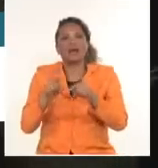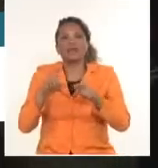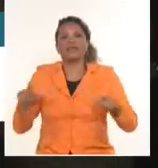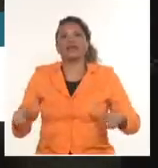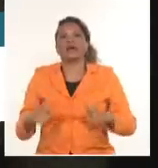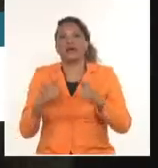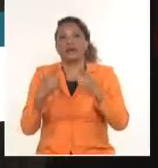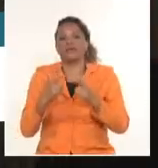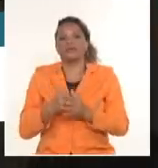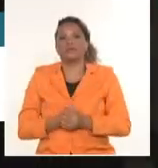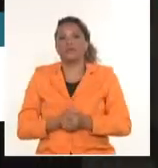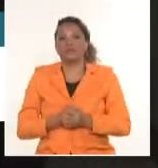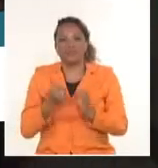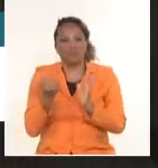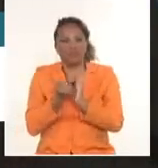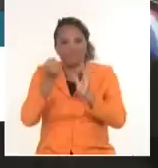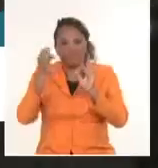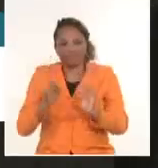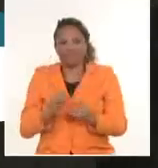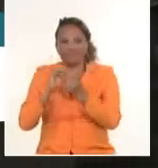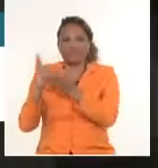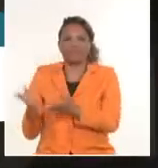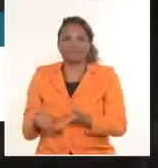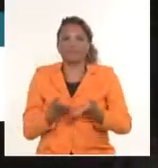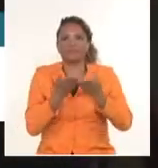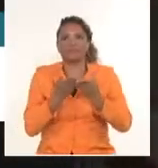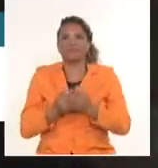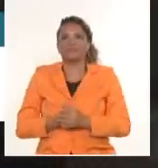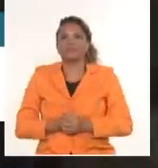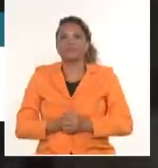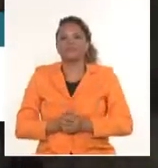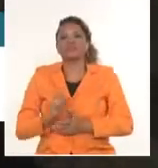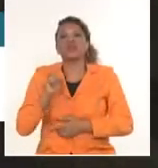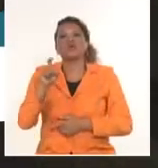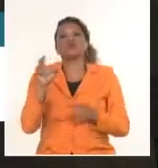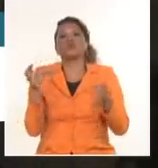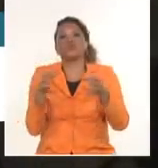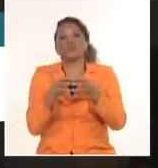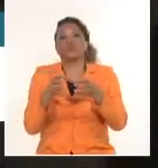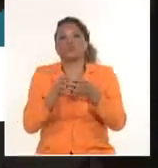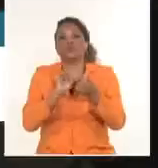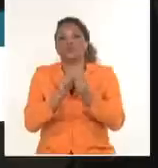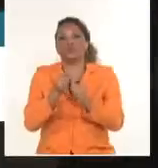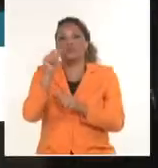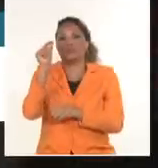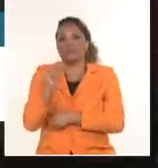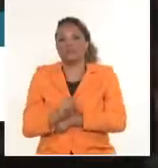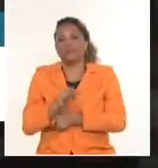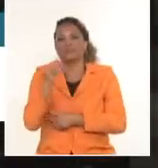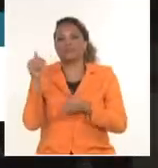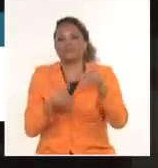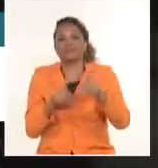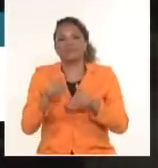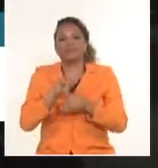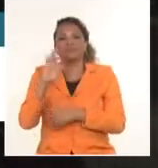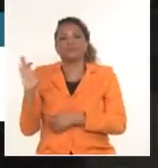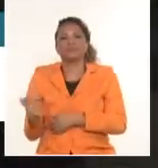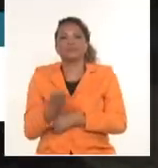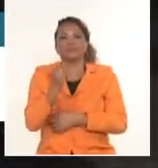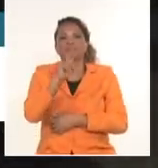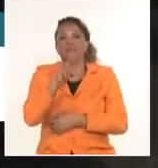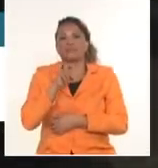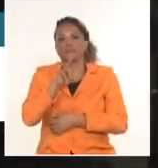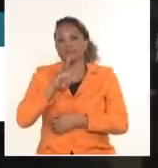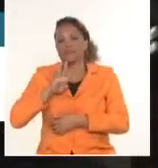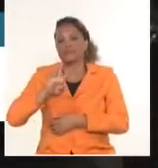acto oficial de recibimiento a este último grupo de atletas que participaron como parte de la delegación